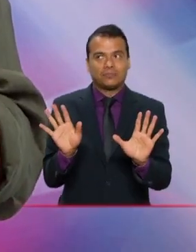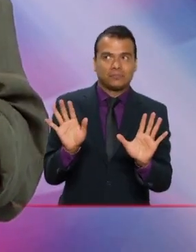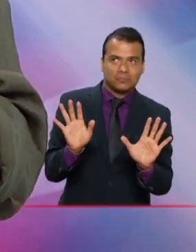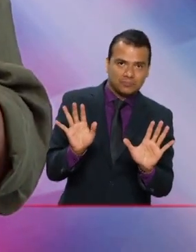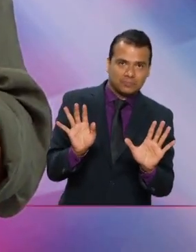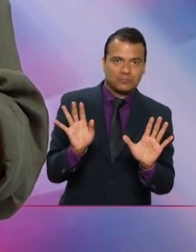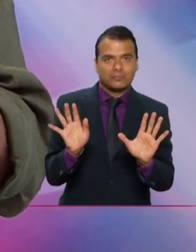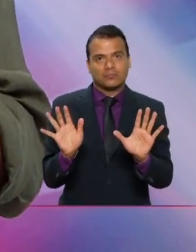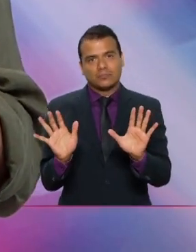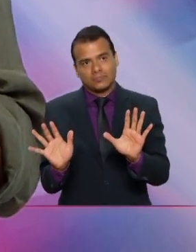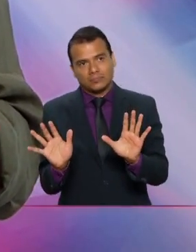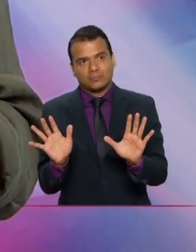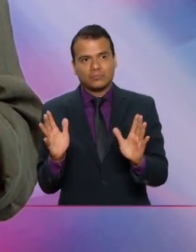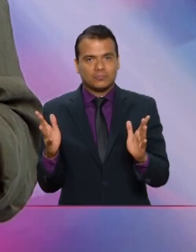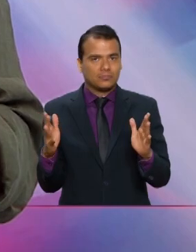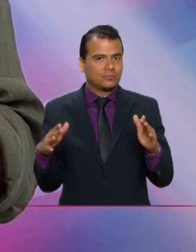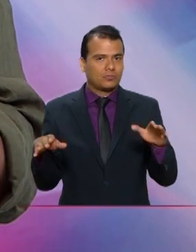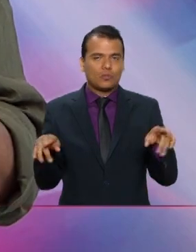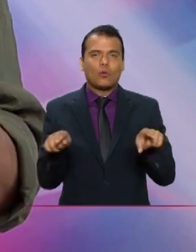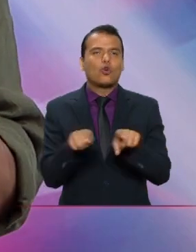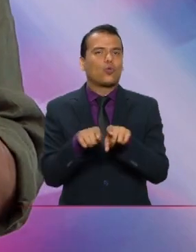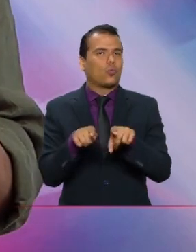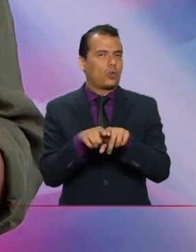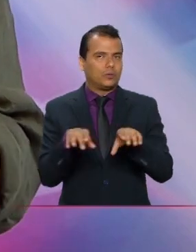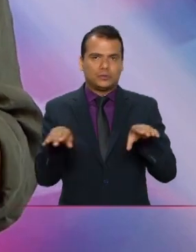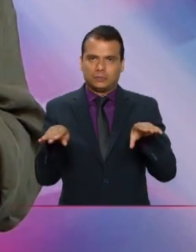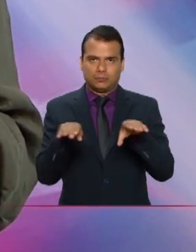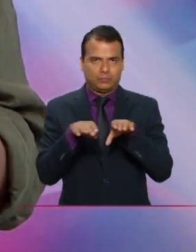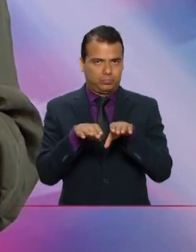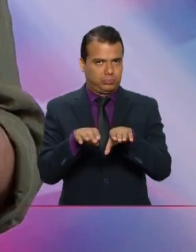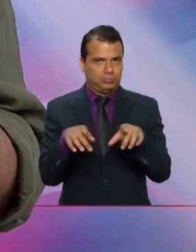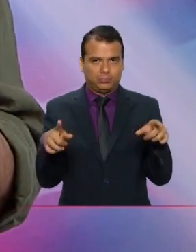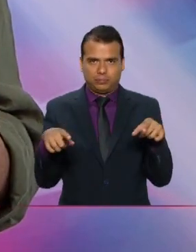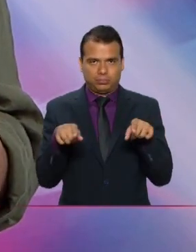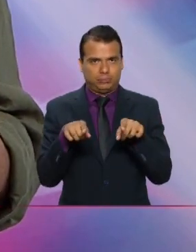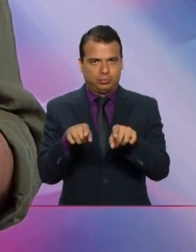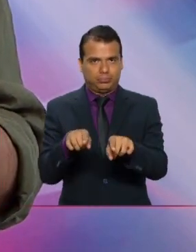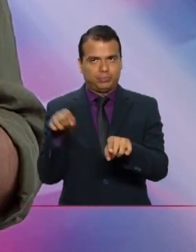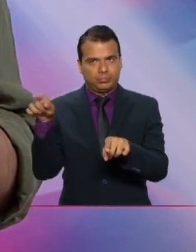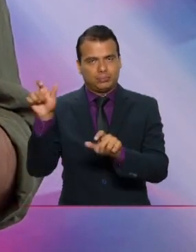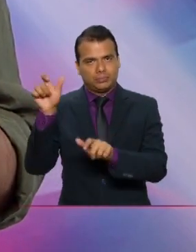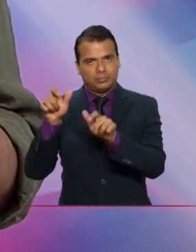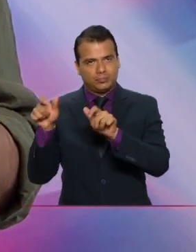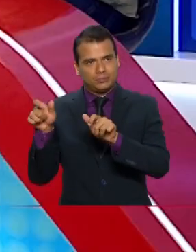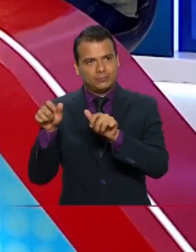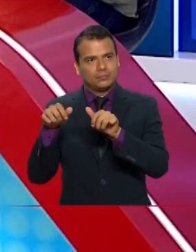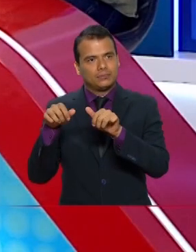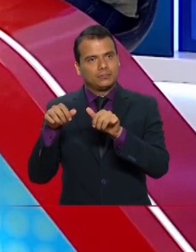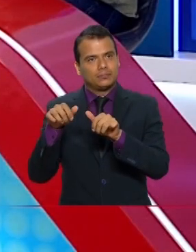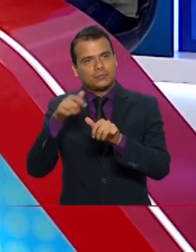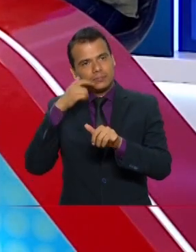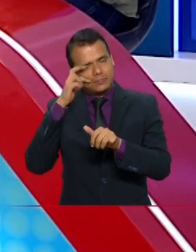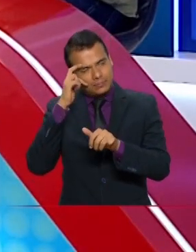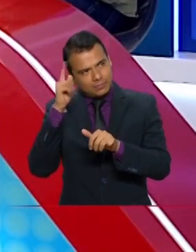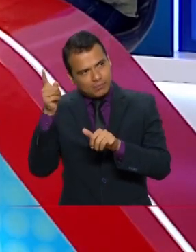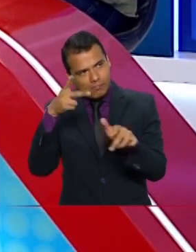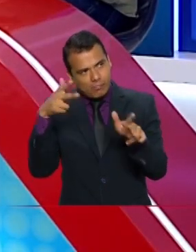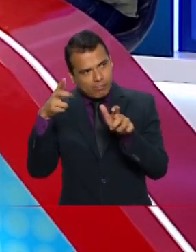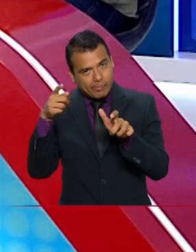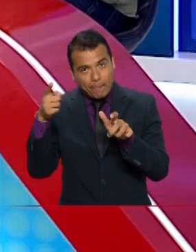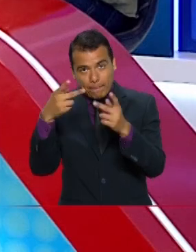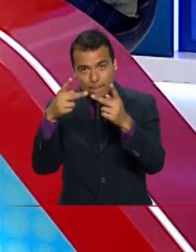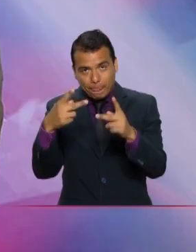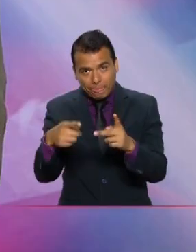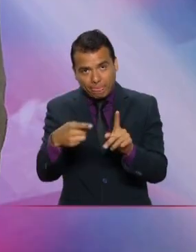uso asimétrico, ¿sí? Los ciberdelincuentes por lo general tienen más acceso a recursos. Exacto. Pueden utilizarla más